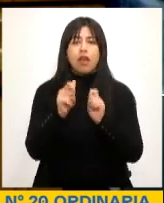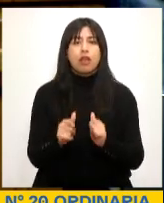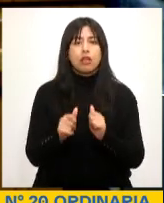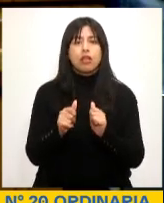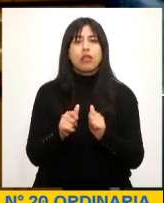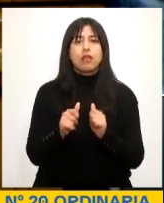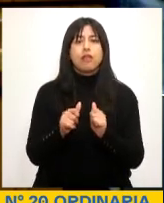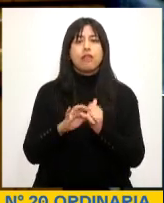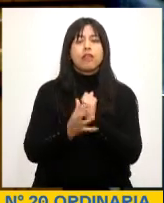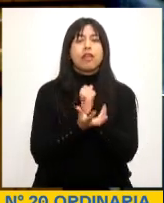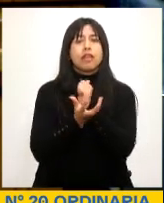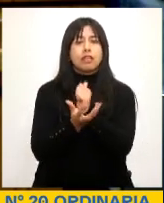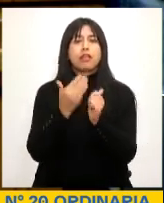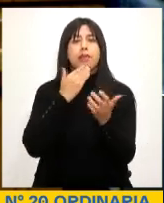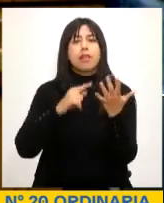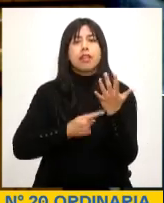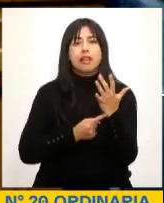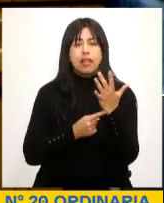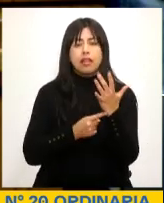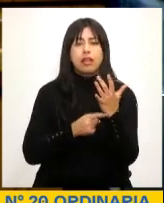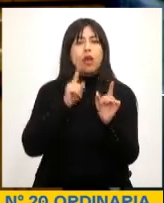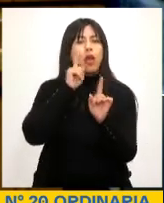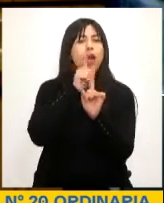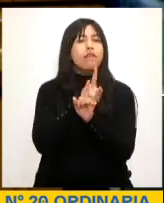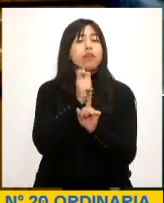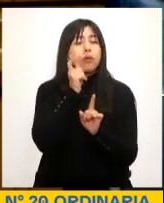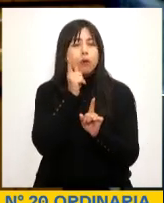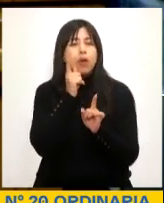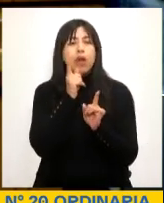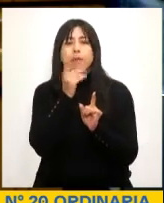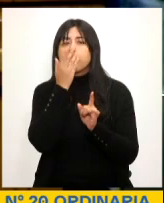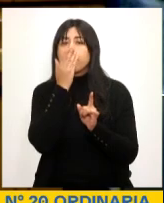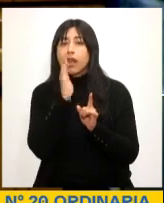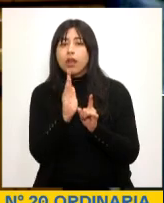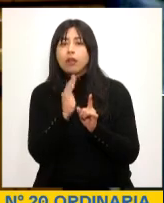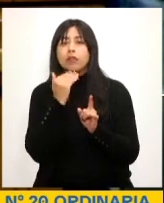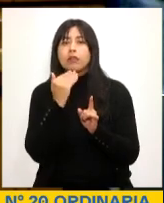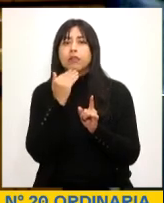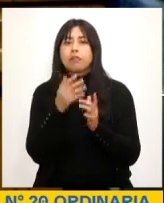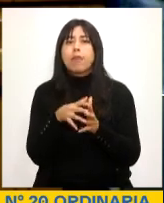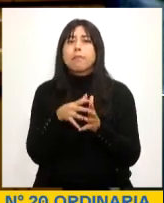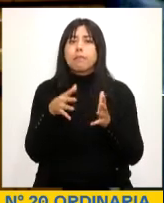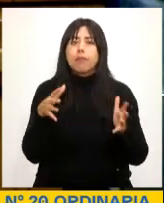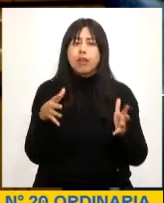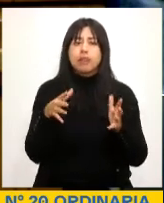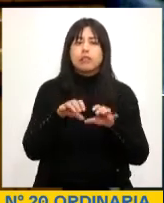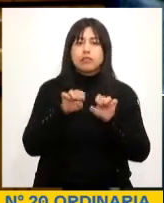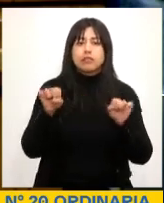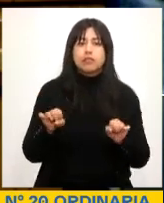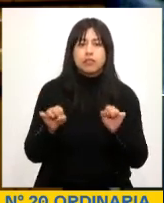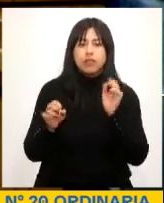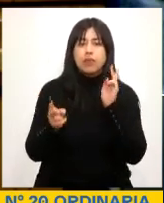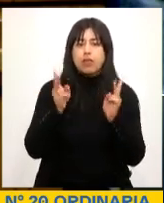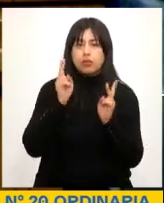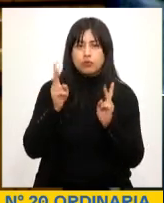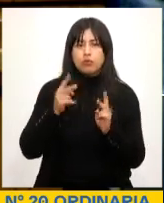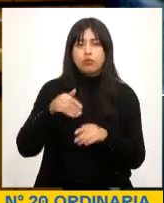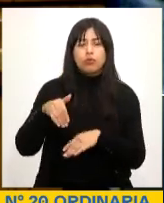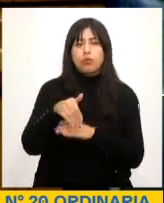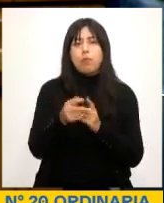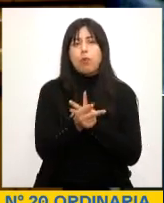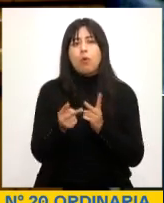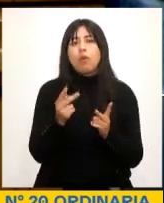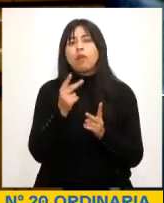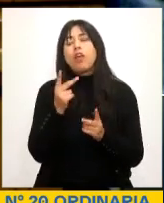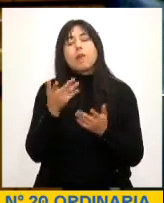técnicas con el objeto de mejorar y ampliar los sistemas de transporte público para todos los chilenos he dicho presidente Muchas